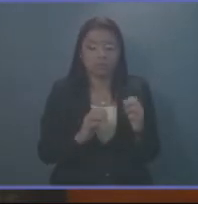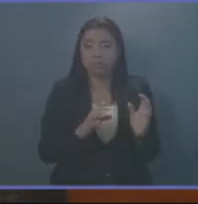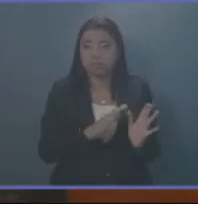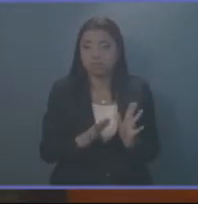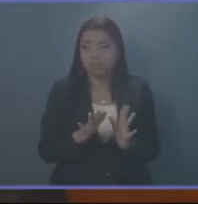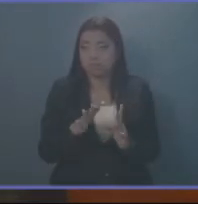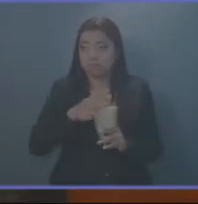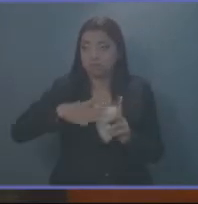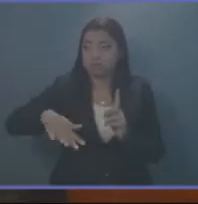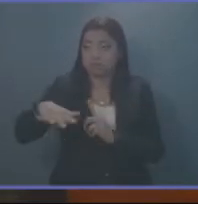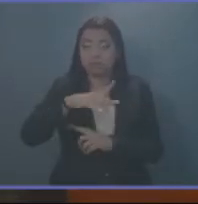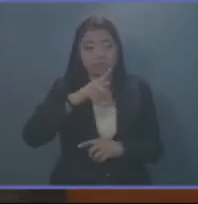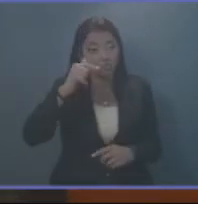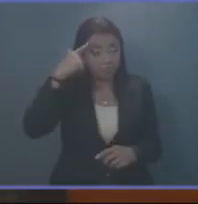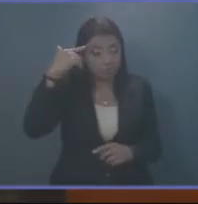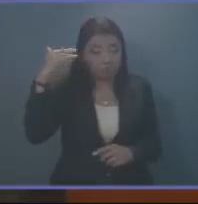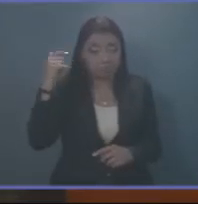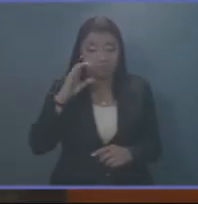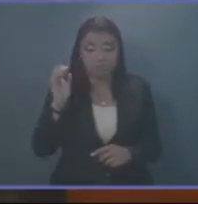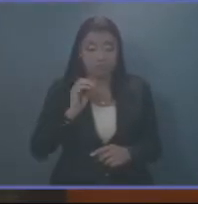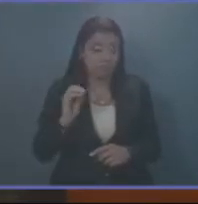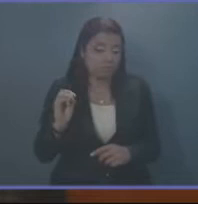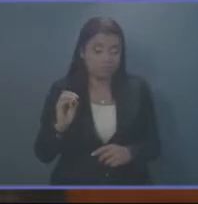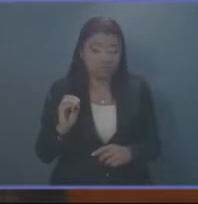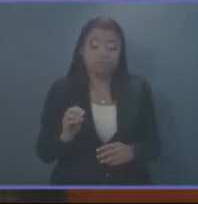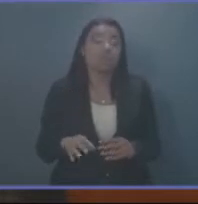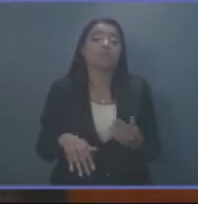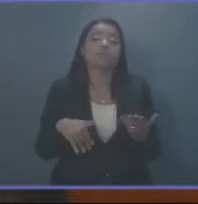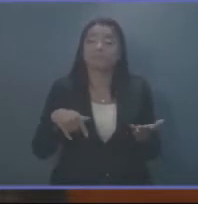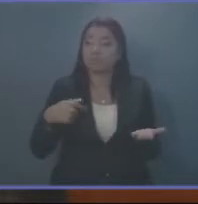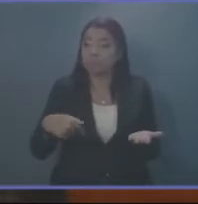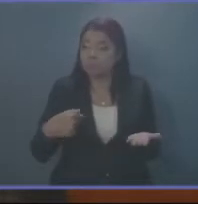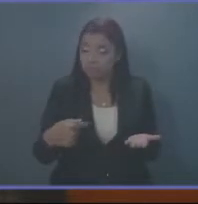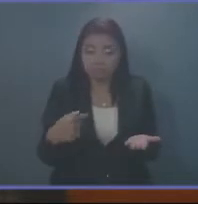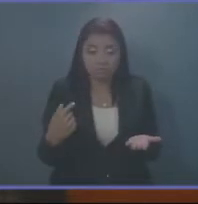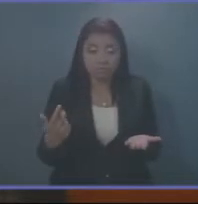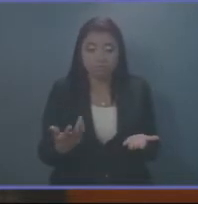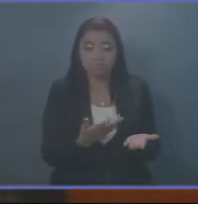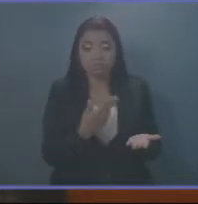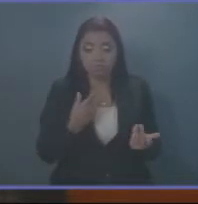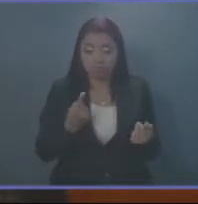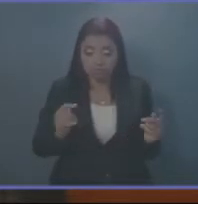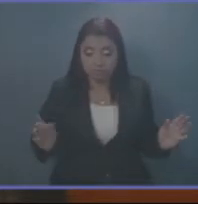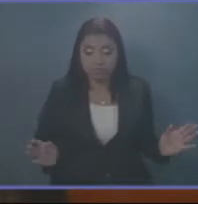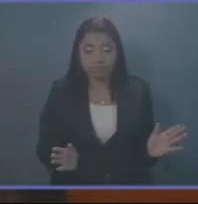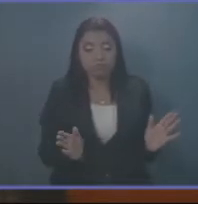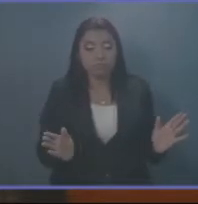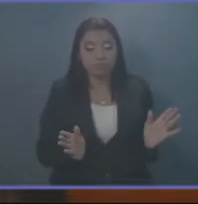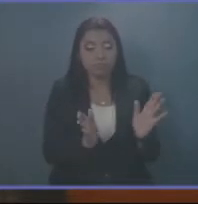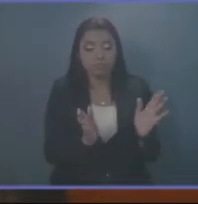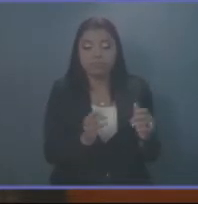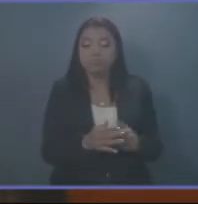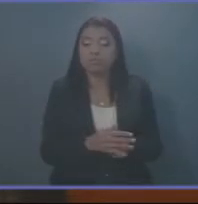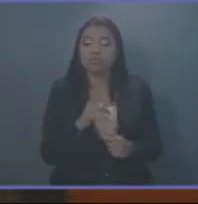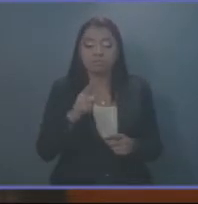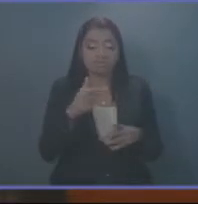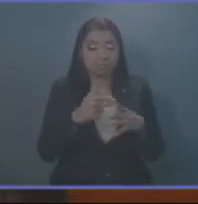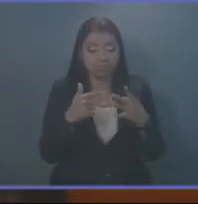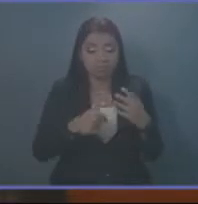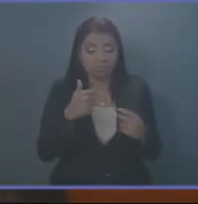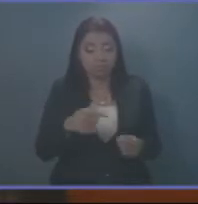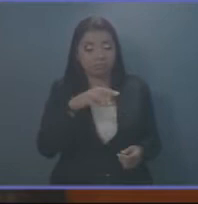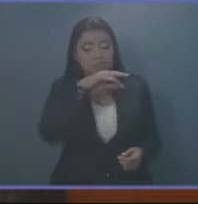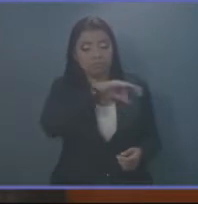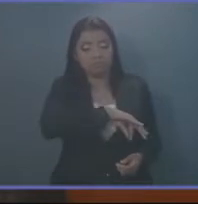condición política ni en ninguna otra índole. Siempre hemos estado tratando la manera que su ley de beneficios